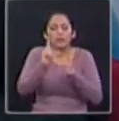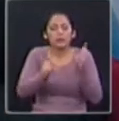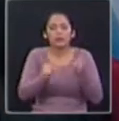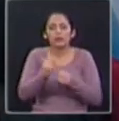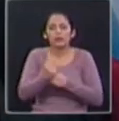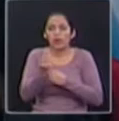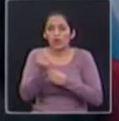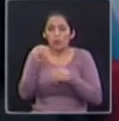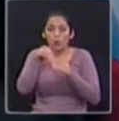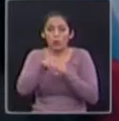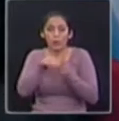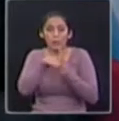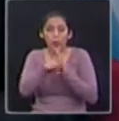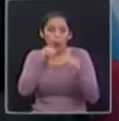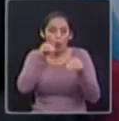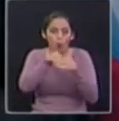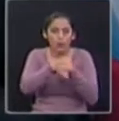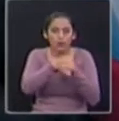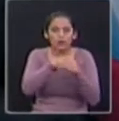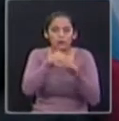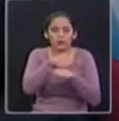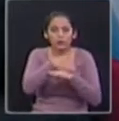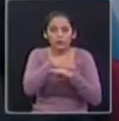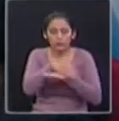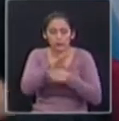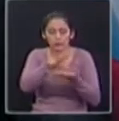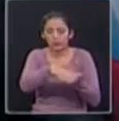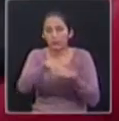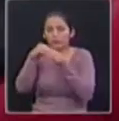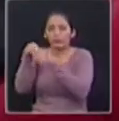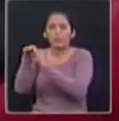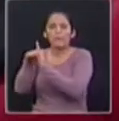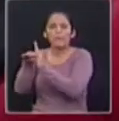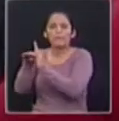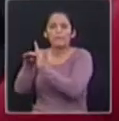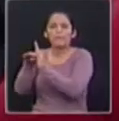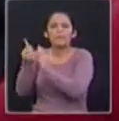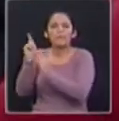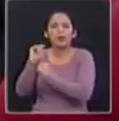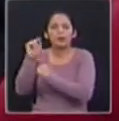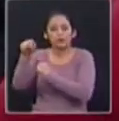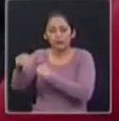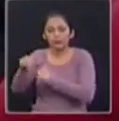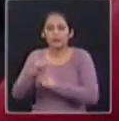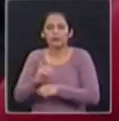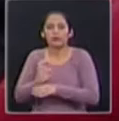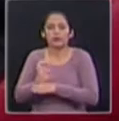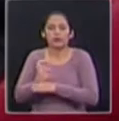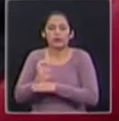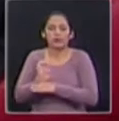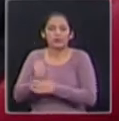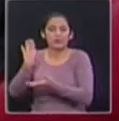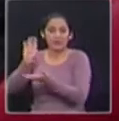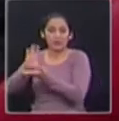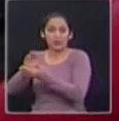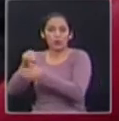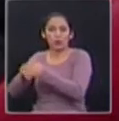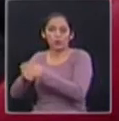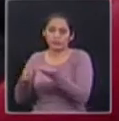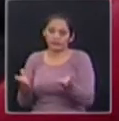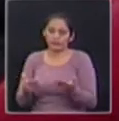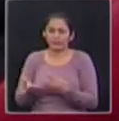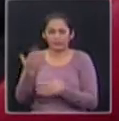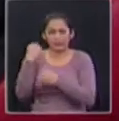una camisa de fuerzas para el gobierno el gobierno ya no puede imprimir billetes como el pasado recordemos claramente porque sería la crisis del 99